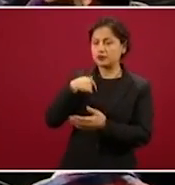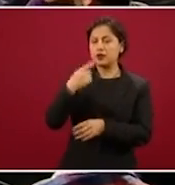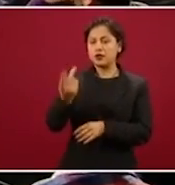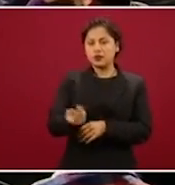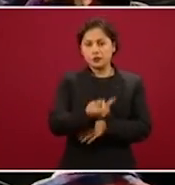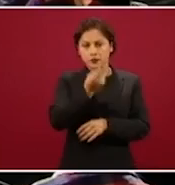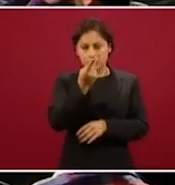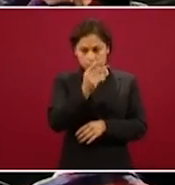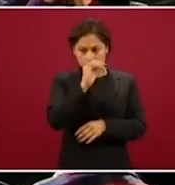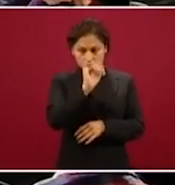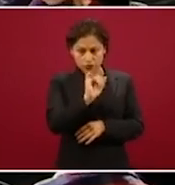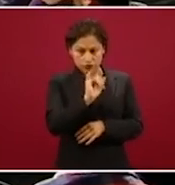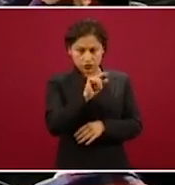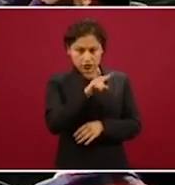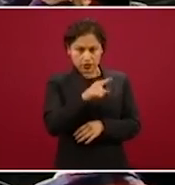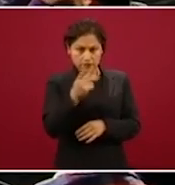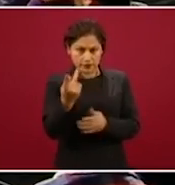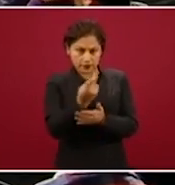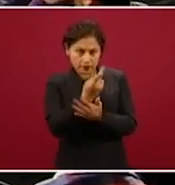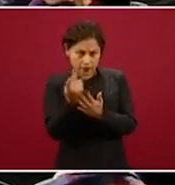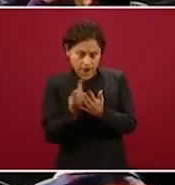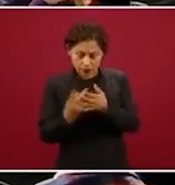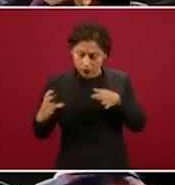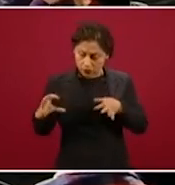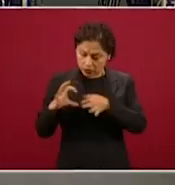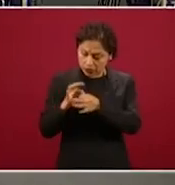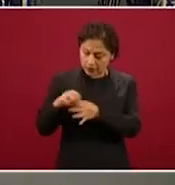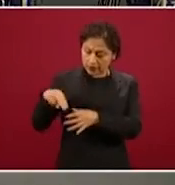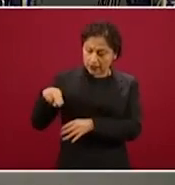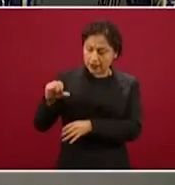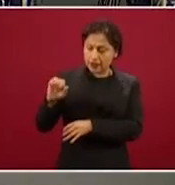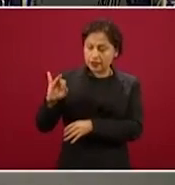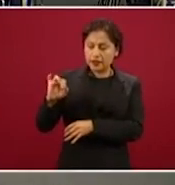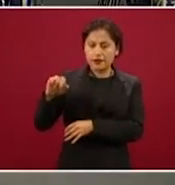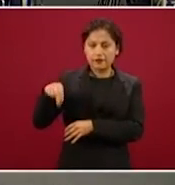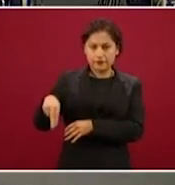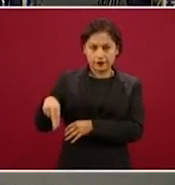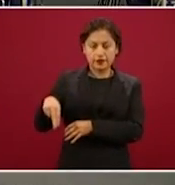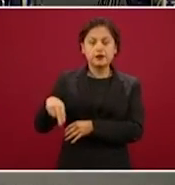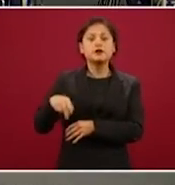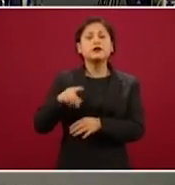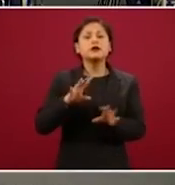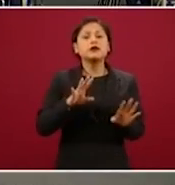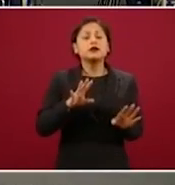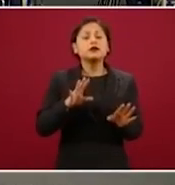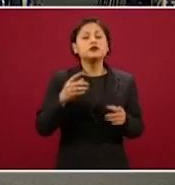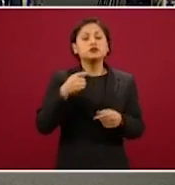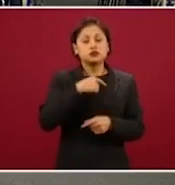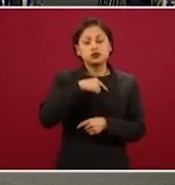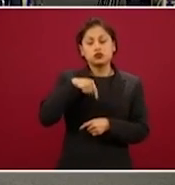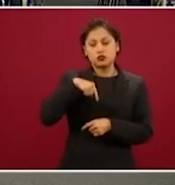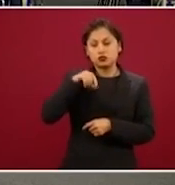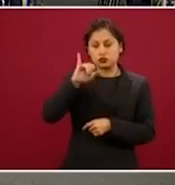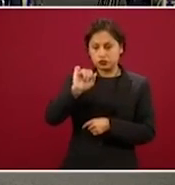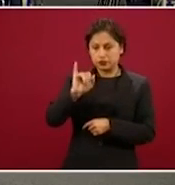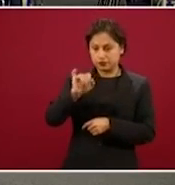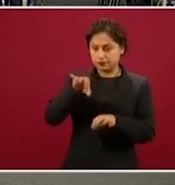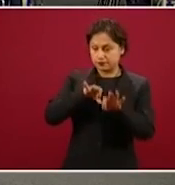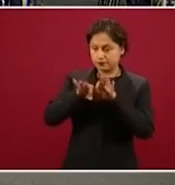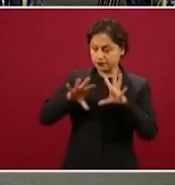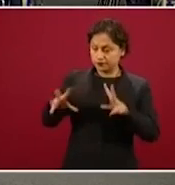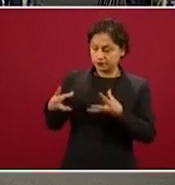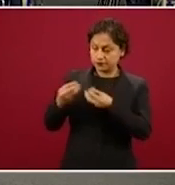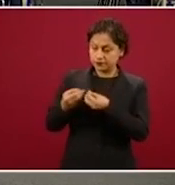con NAFIN para dar el crédito. O sea, estamos trabajando con NAFIN nosotros para justamente estos programas de